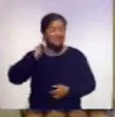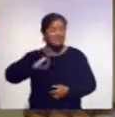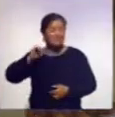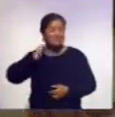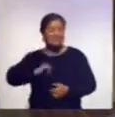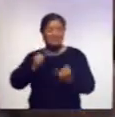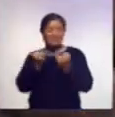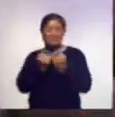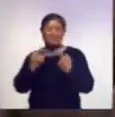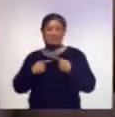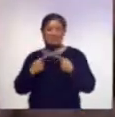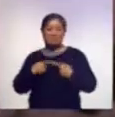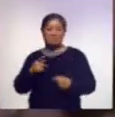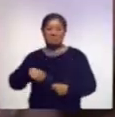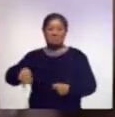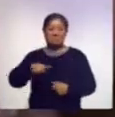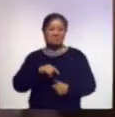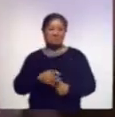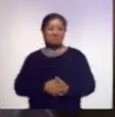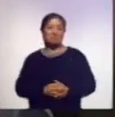humanidad.